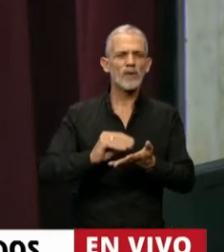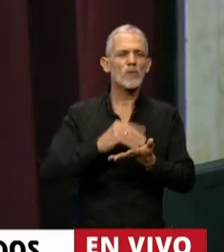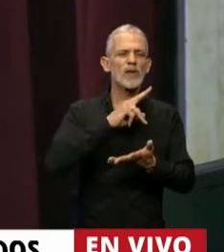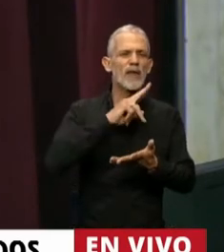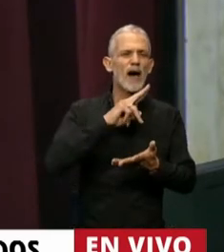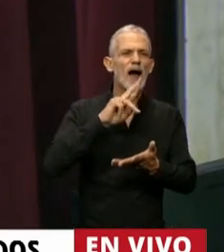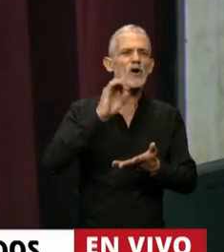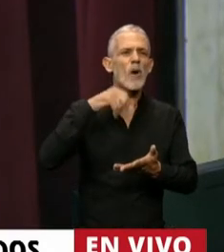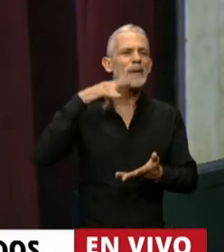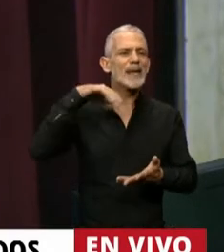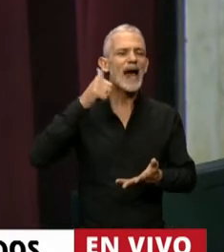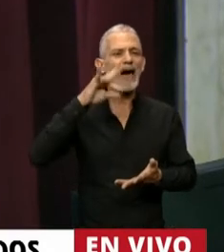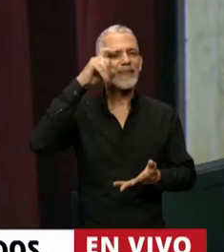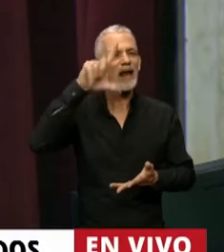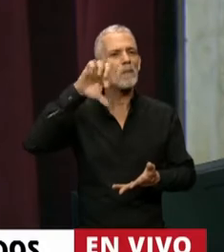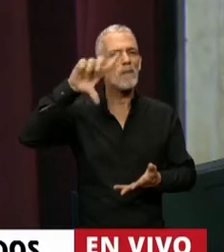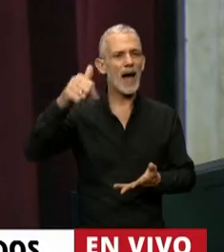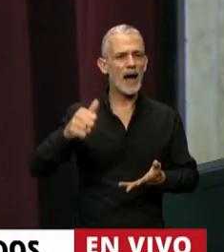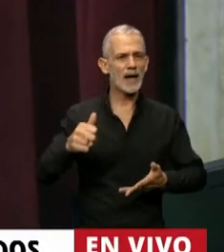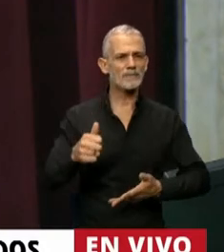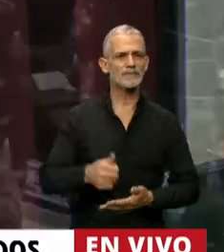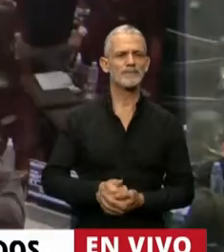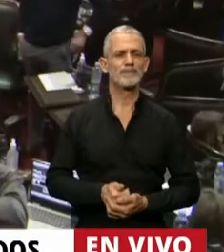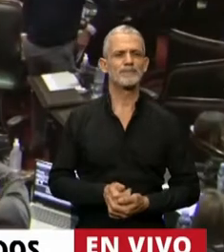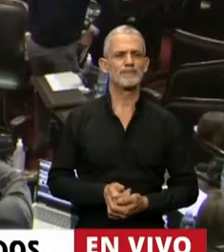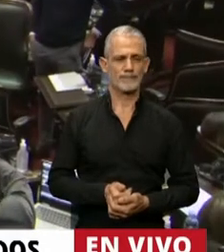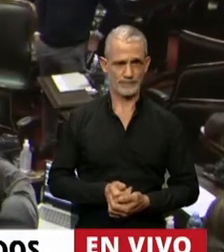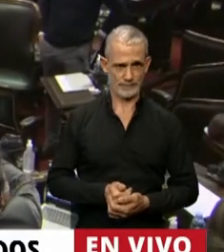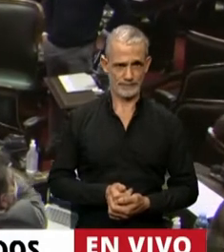Diputada Romina del Pla, el sentido de su voto.